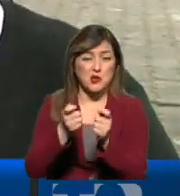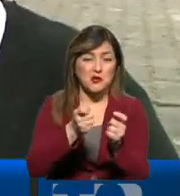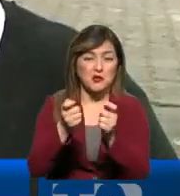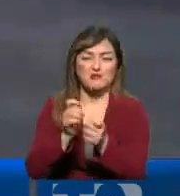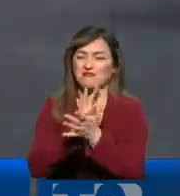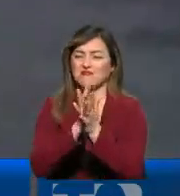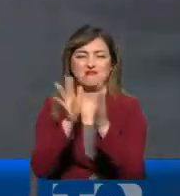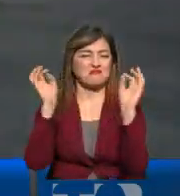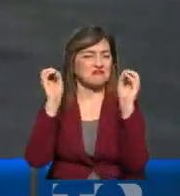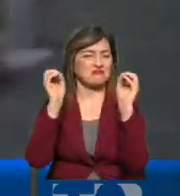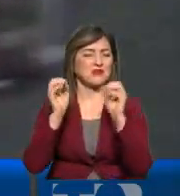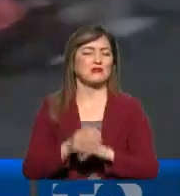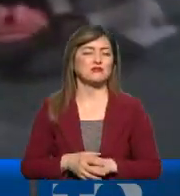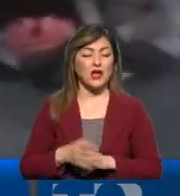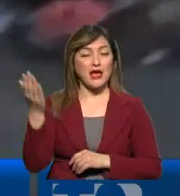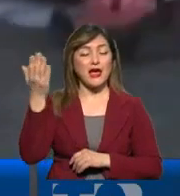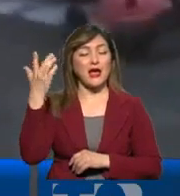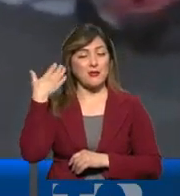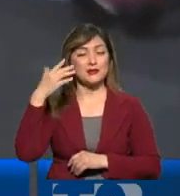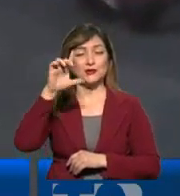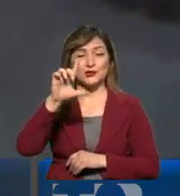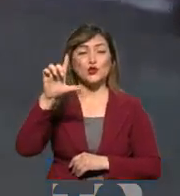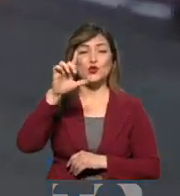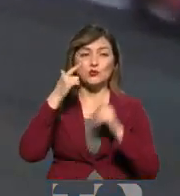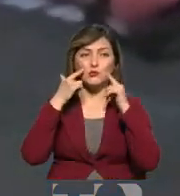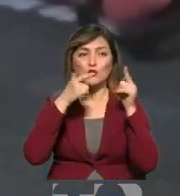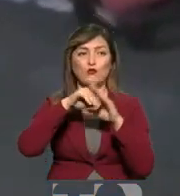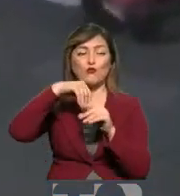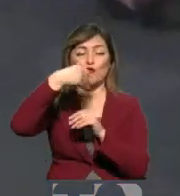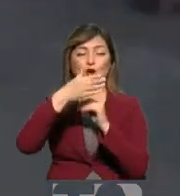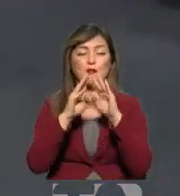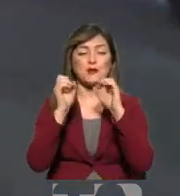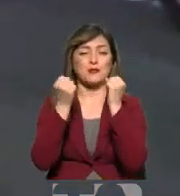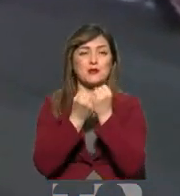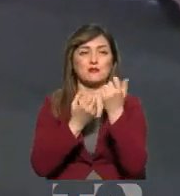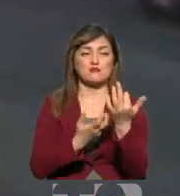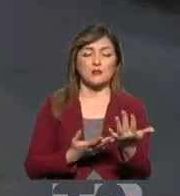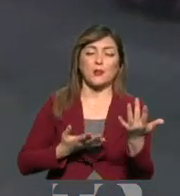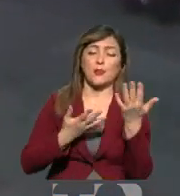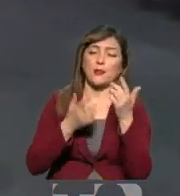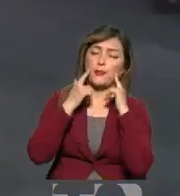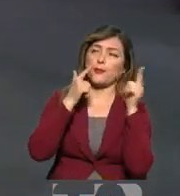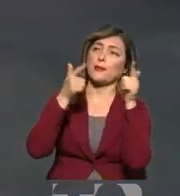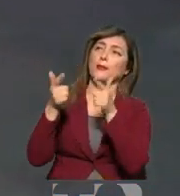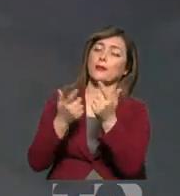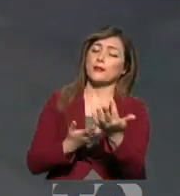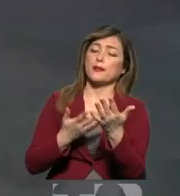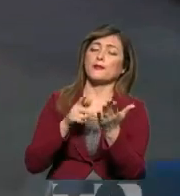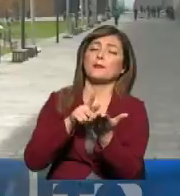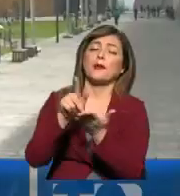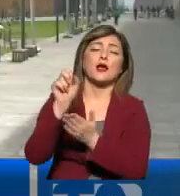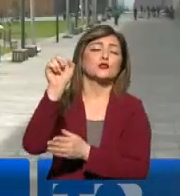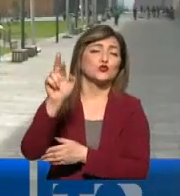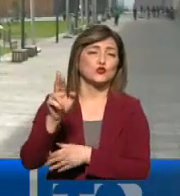y no lo es. Desde el día lunes iniciaron vigilias en los exteriores del Ministerio de Inclusión Económica y Social en el sur de